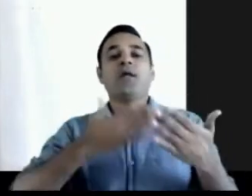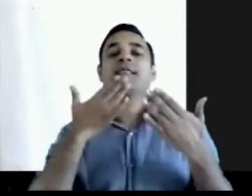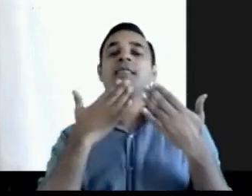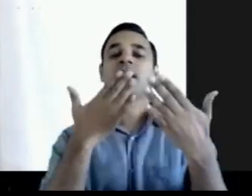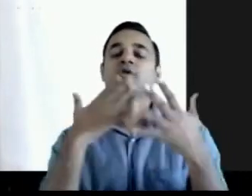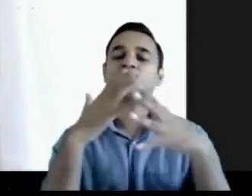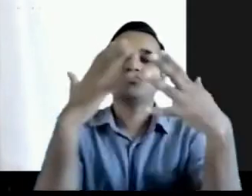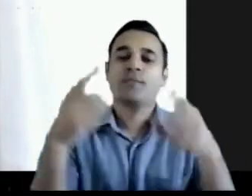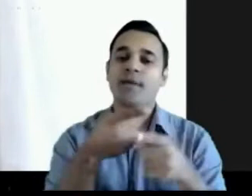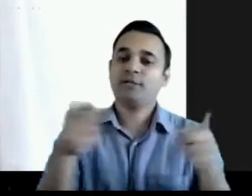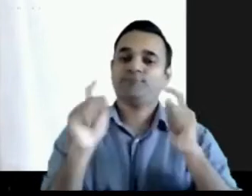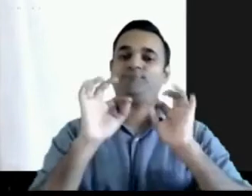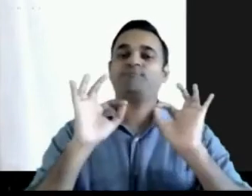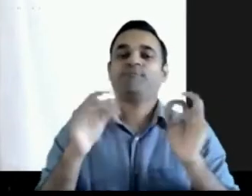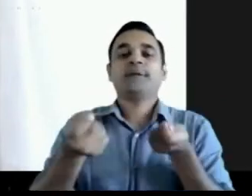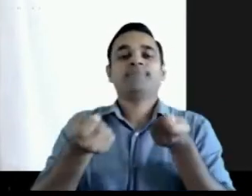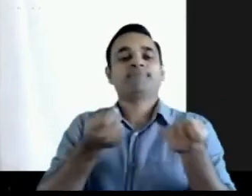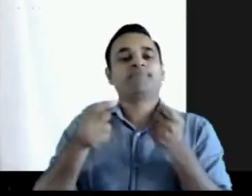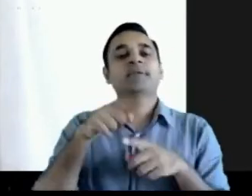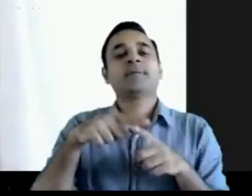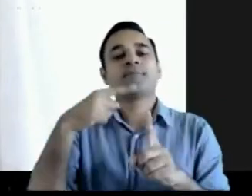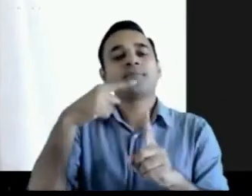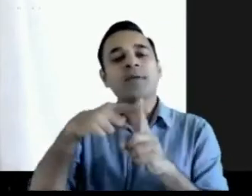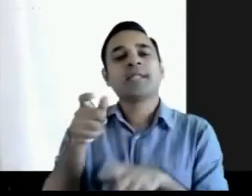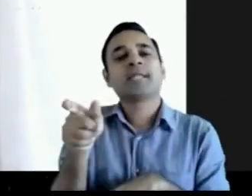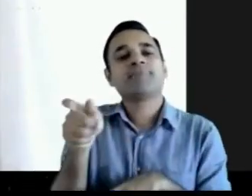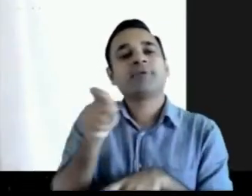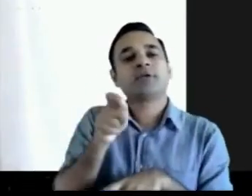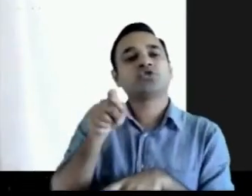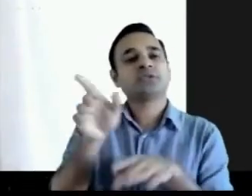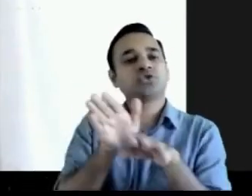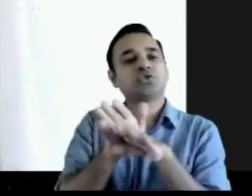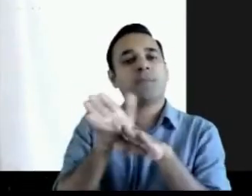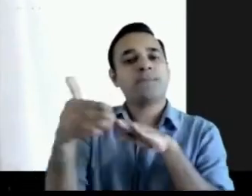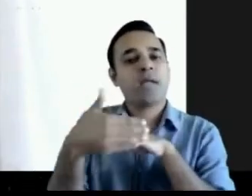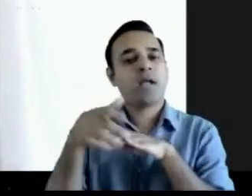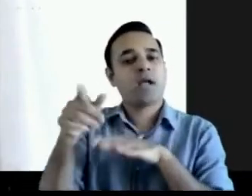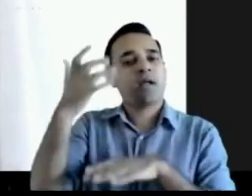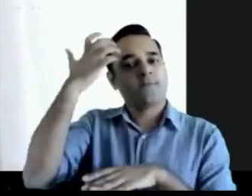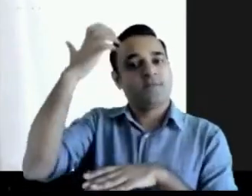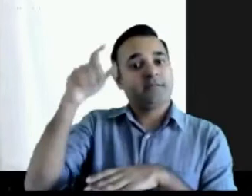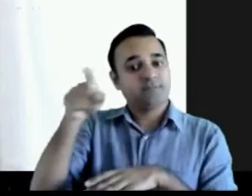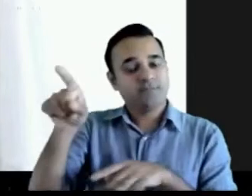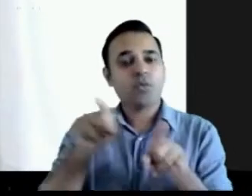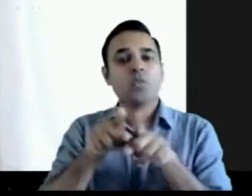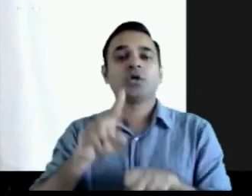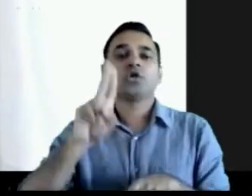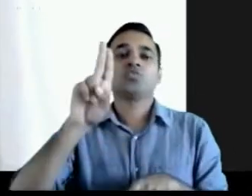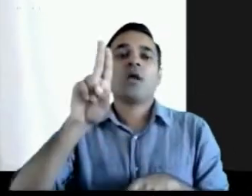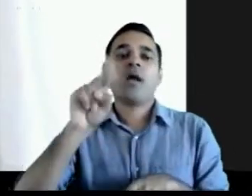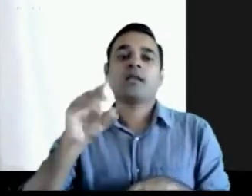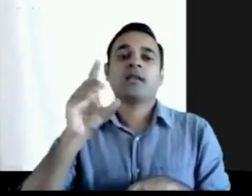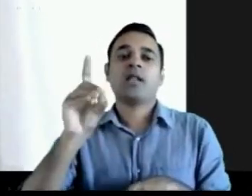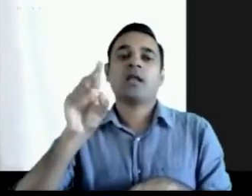reducción del riesgo de desastres de las américas de américa latina y del caribe de igual forma queremos agradecer a nuestros